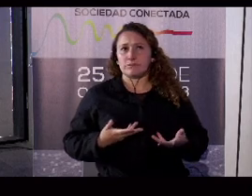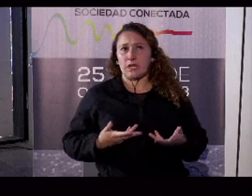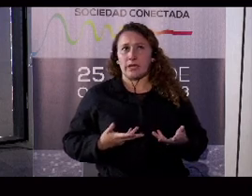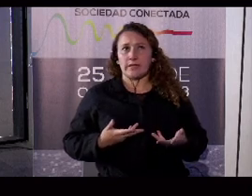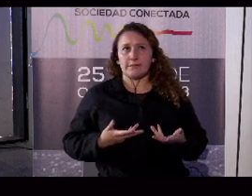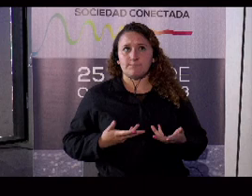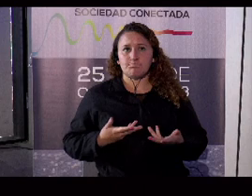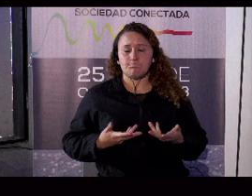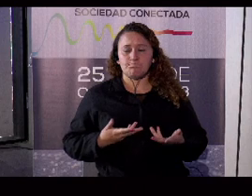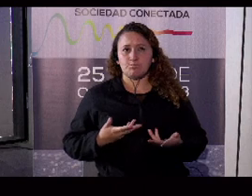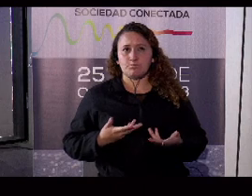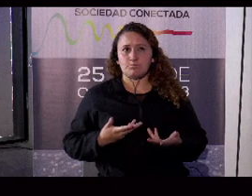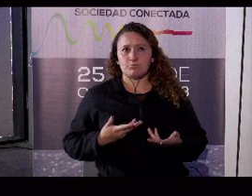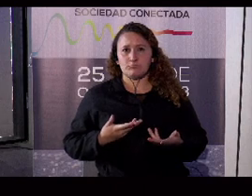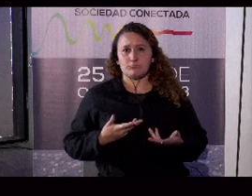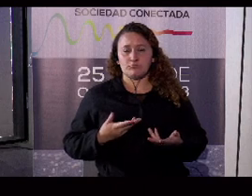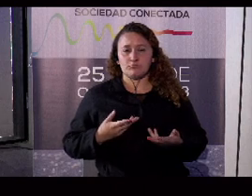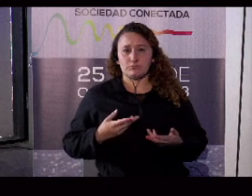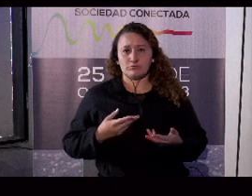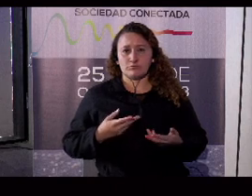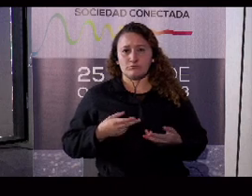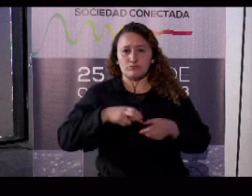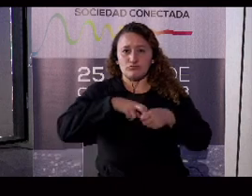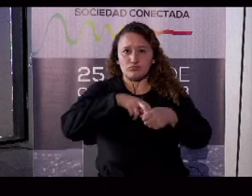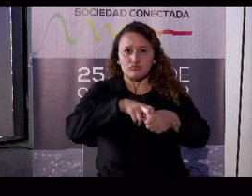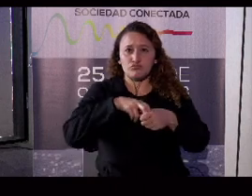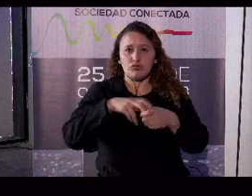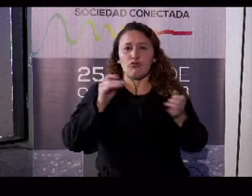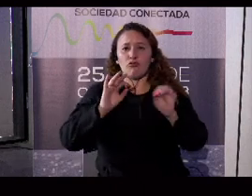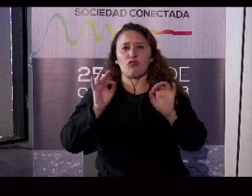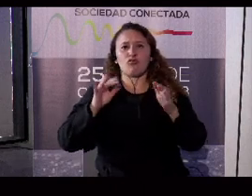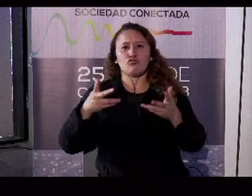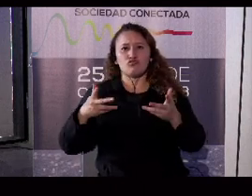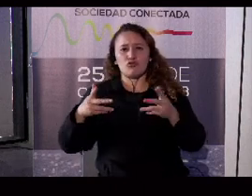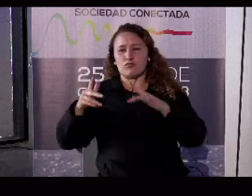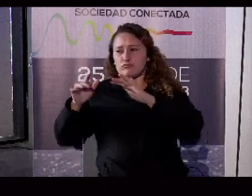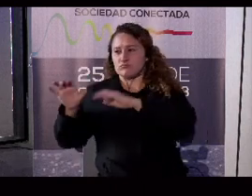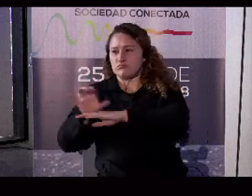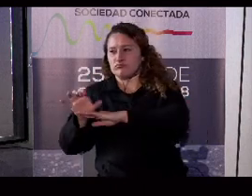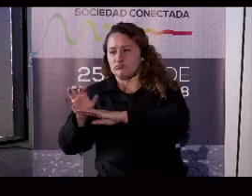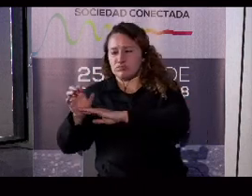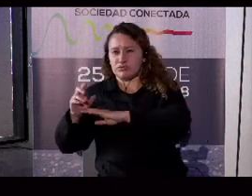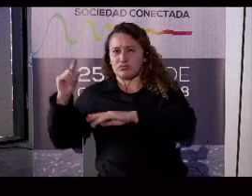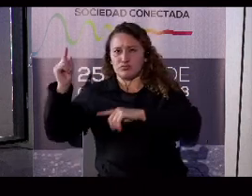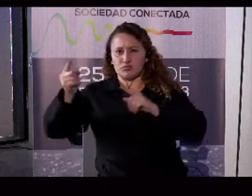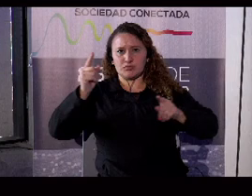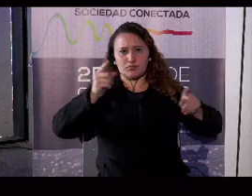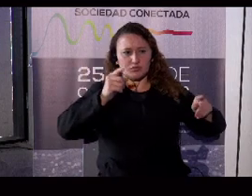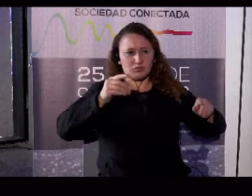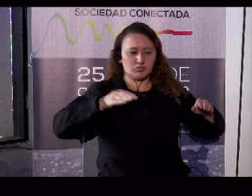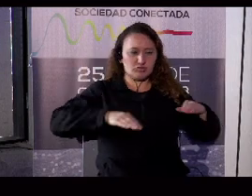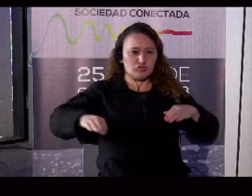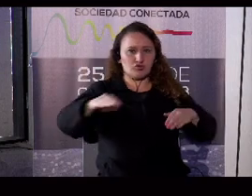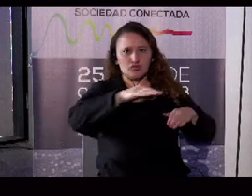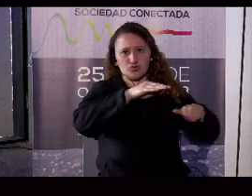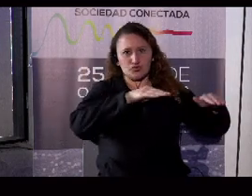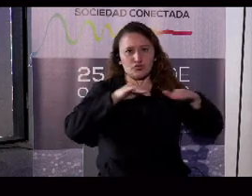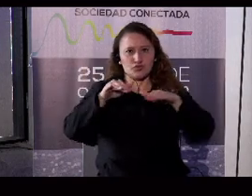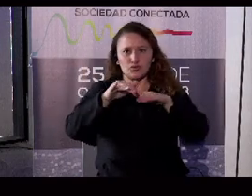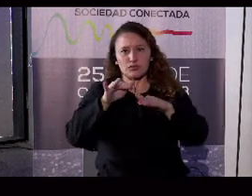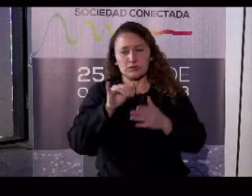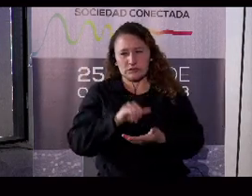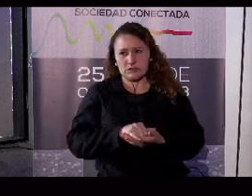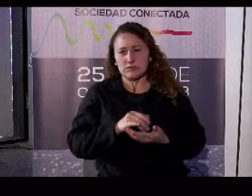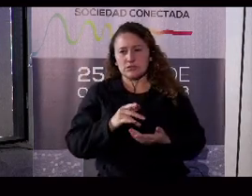eh Autónoma o eh teleoperados 5g gracias a sus a su latencia y a su